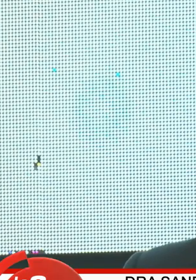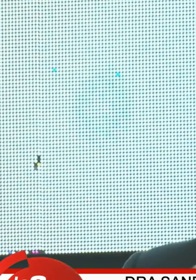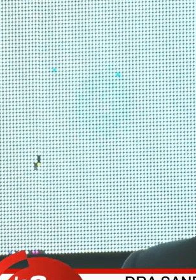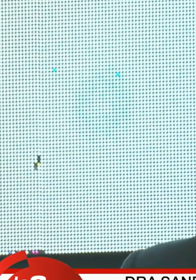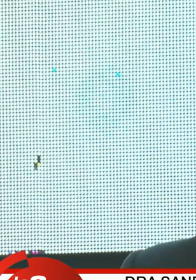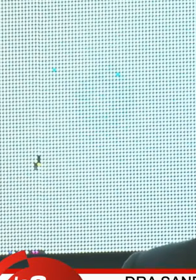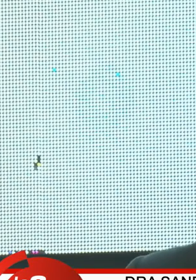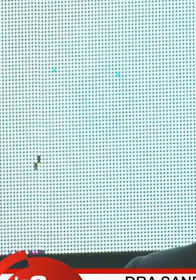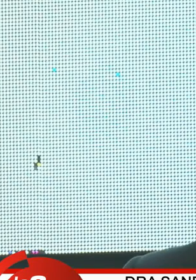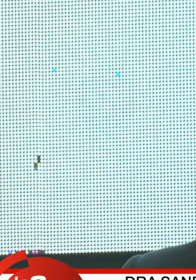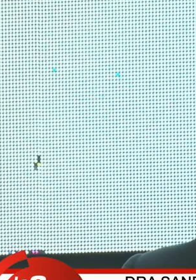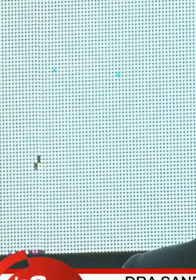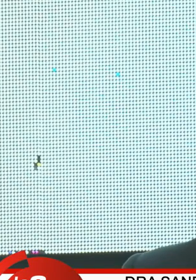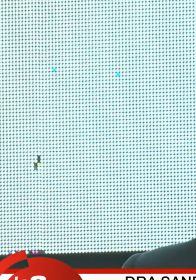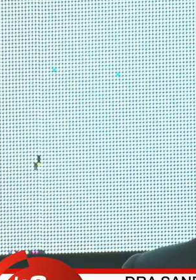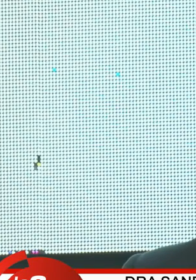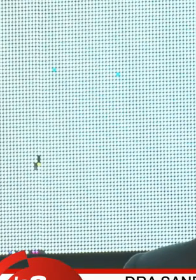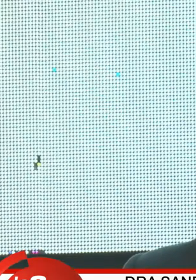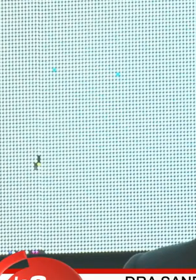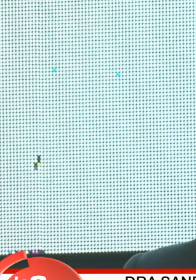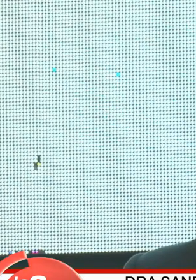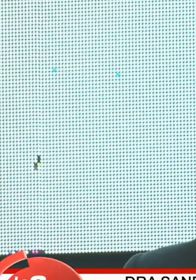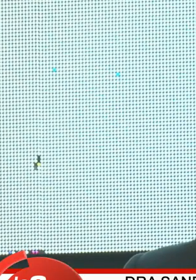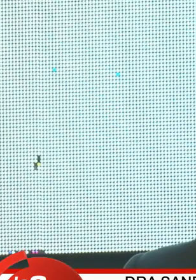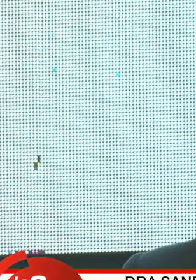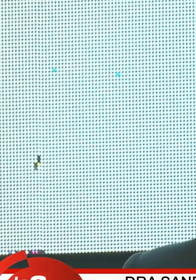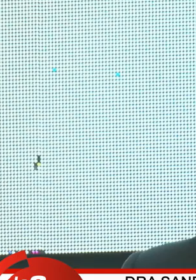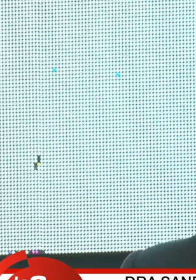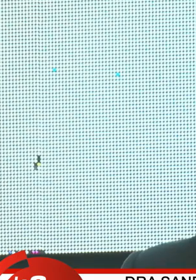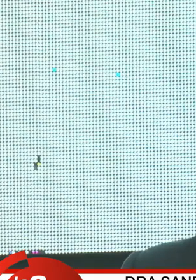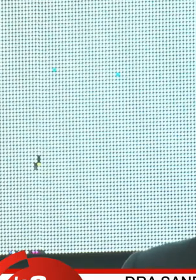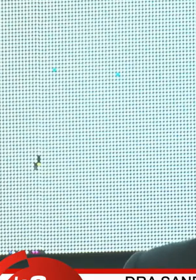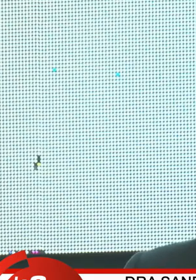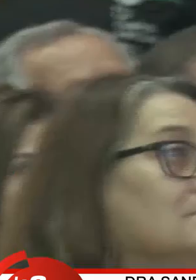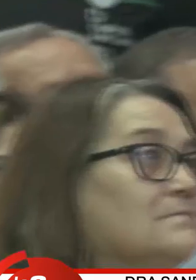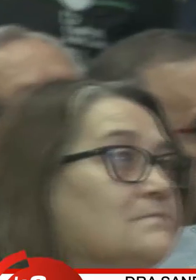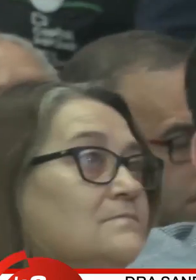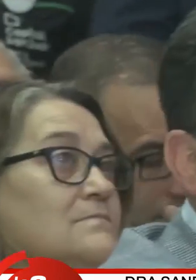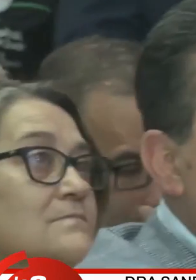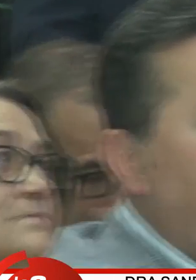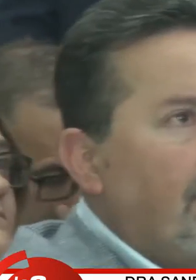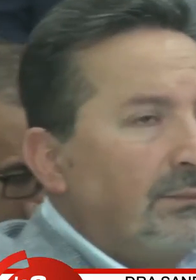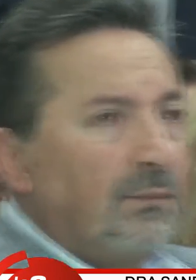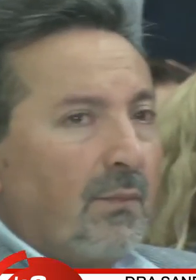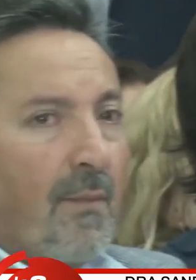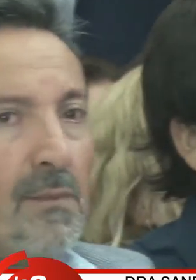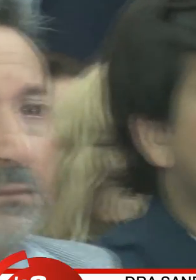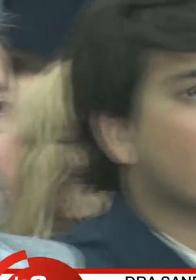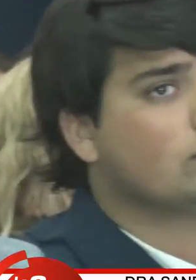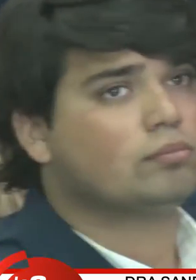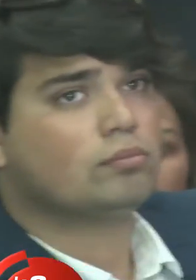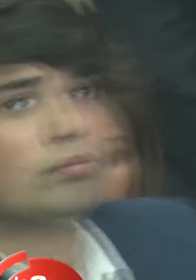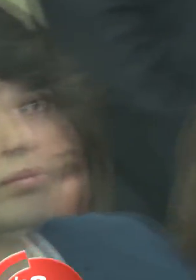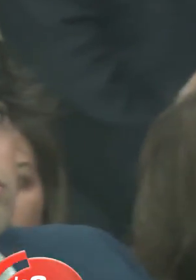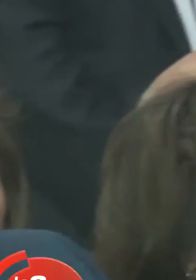detección precoz, en la búsqueda activa de las mujeres que deben hacerse los estudios habituales para detectar patologías en las